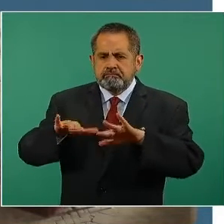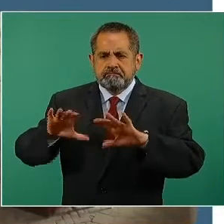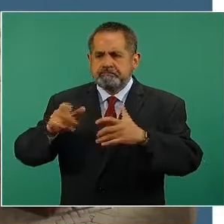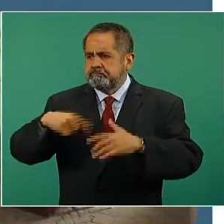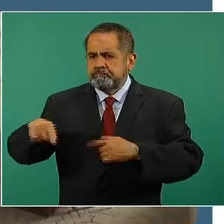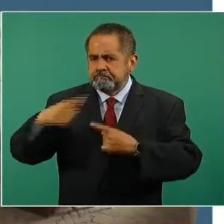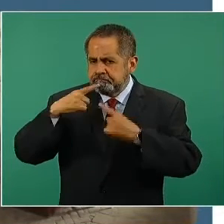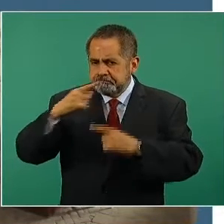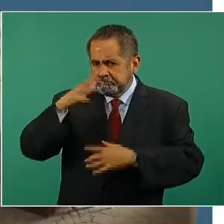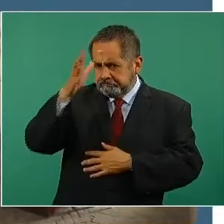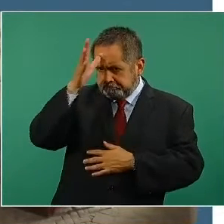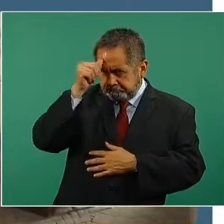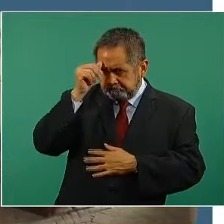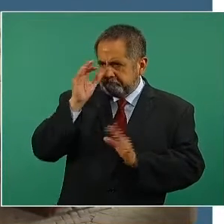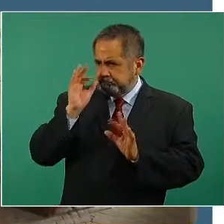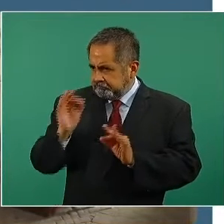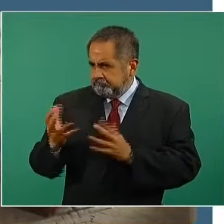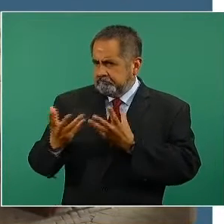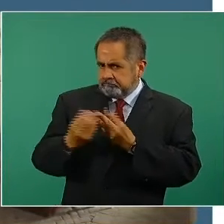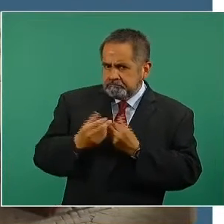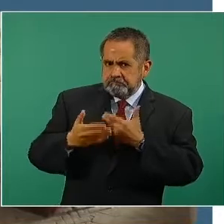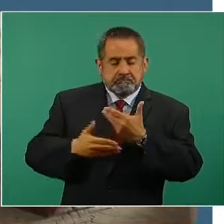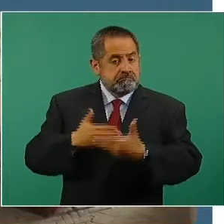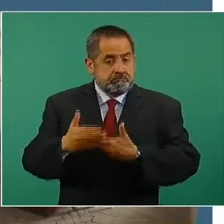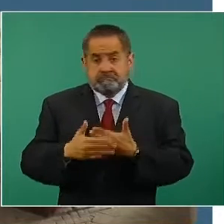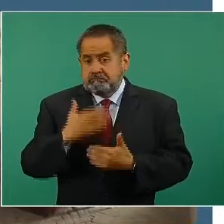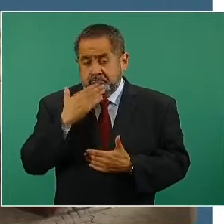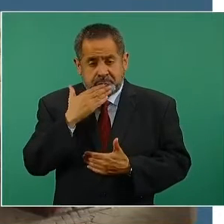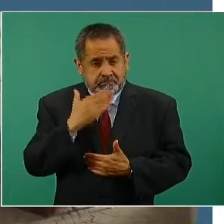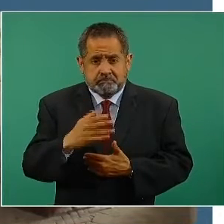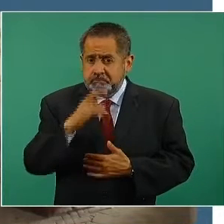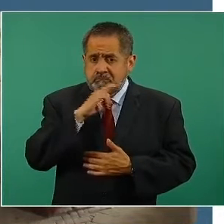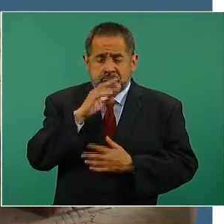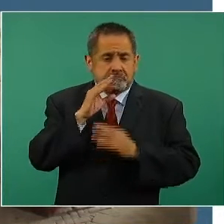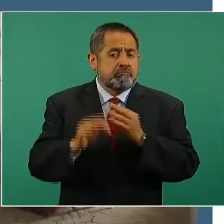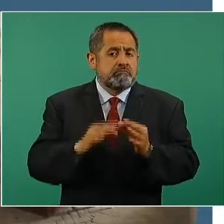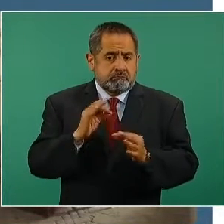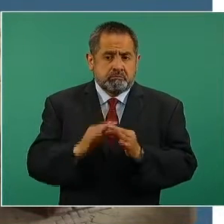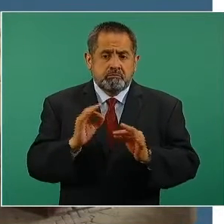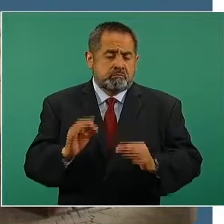acuerdos con las propias comunidades, como se puede ver ahí, se avanza de